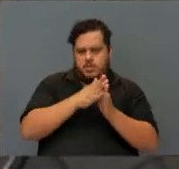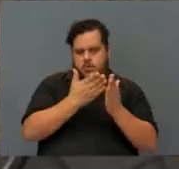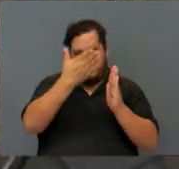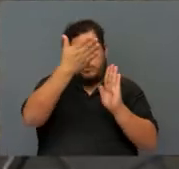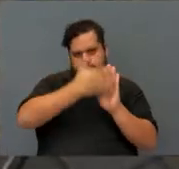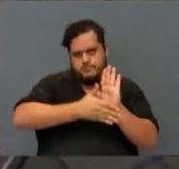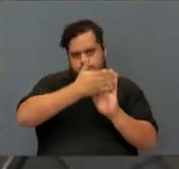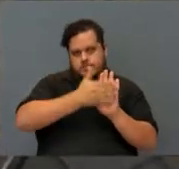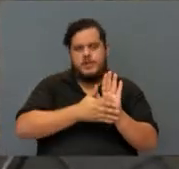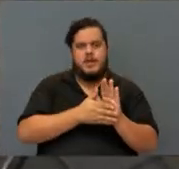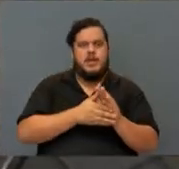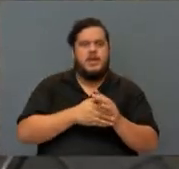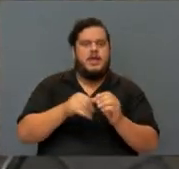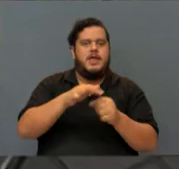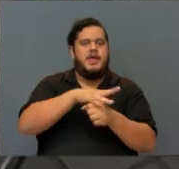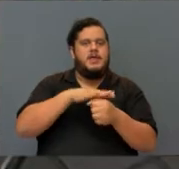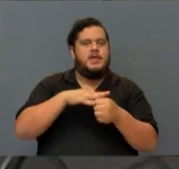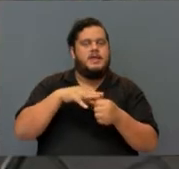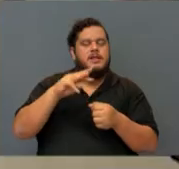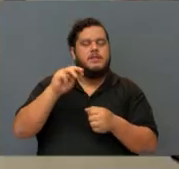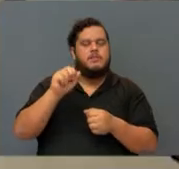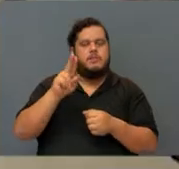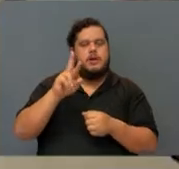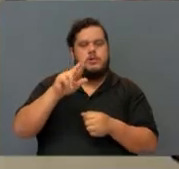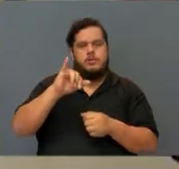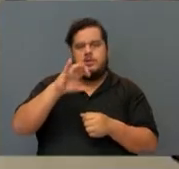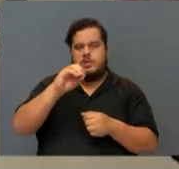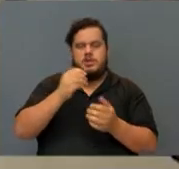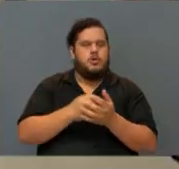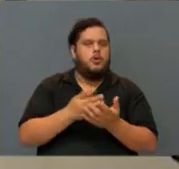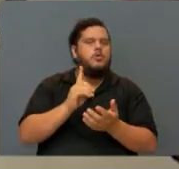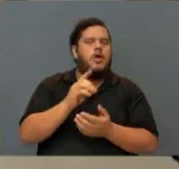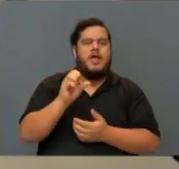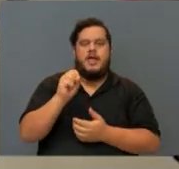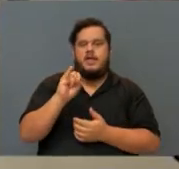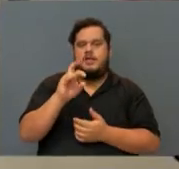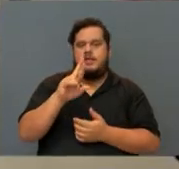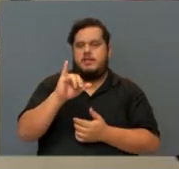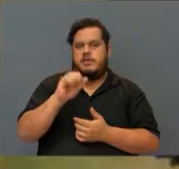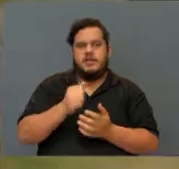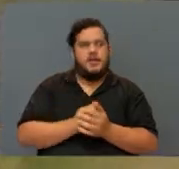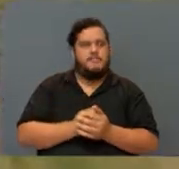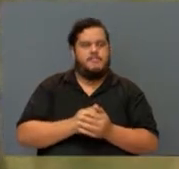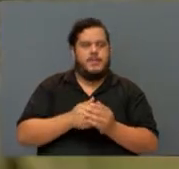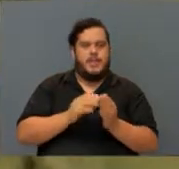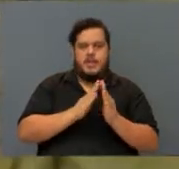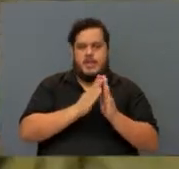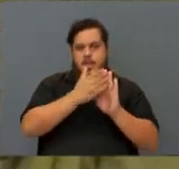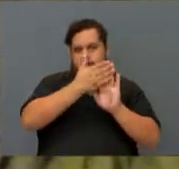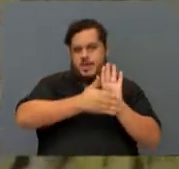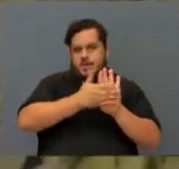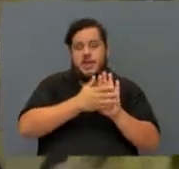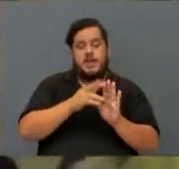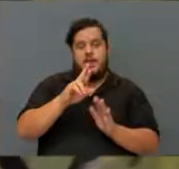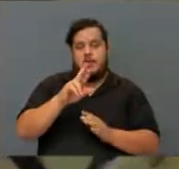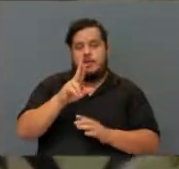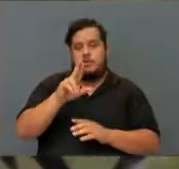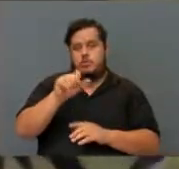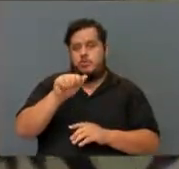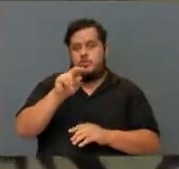mauricio portadas de maradona en siria portadas de maradona en ruanda